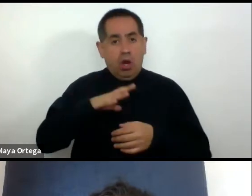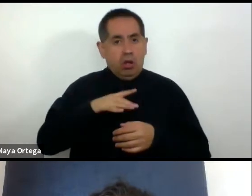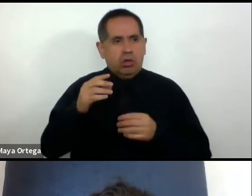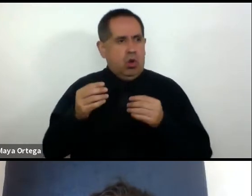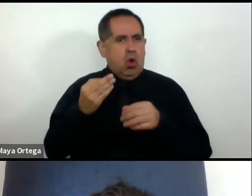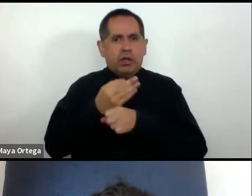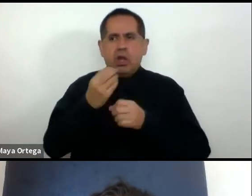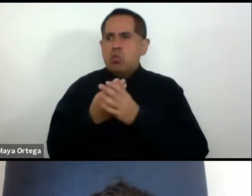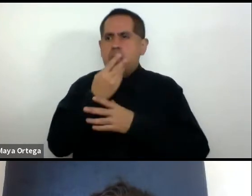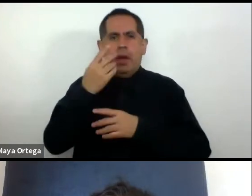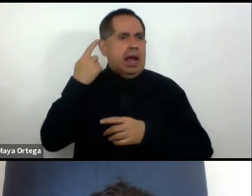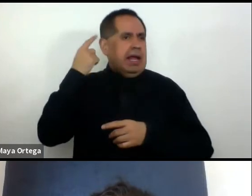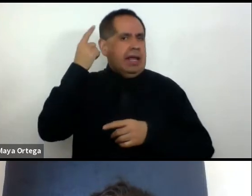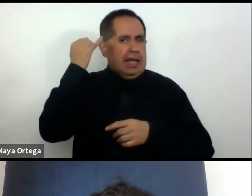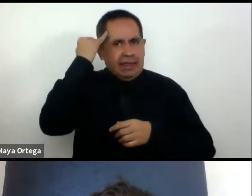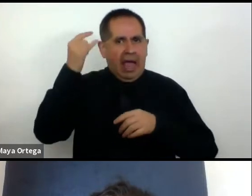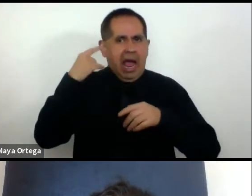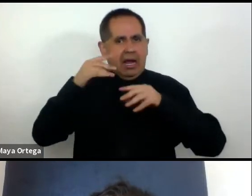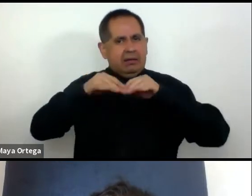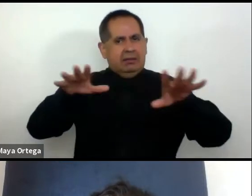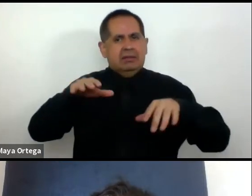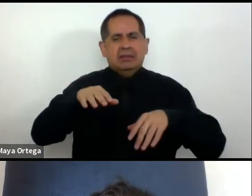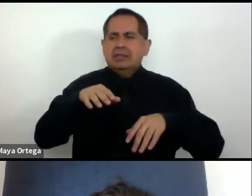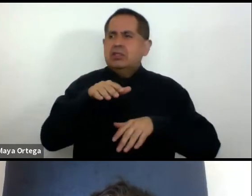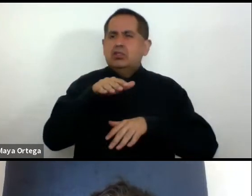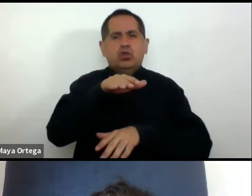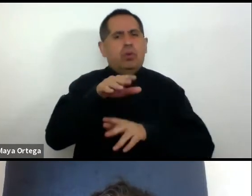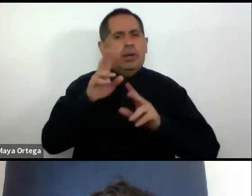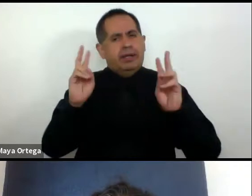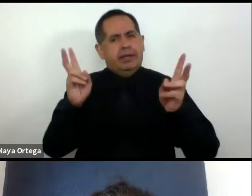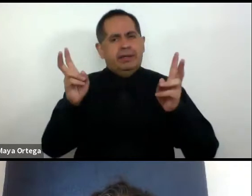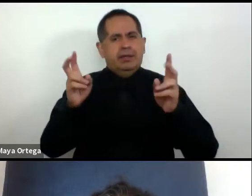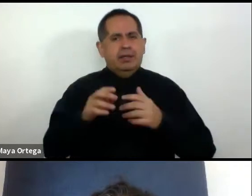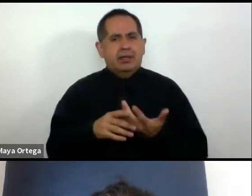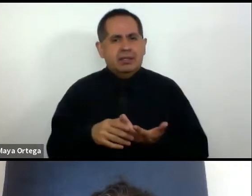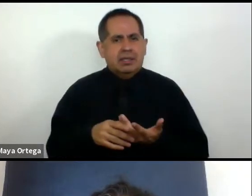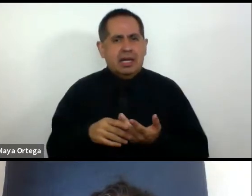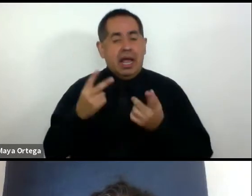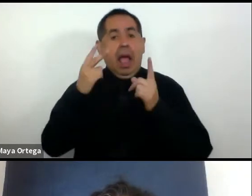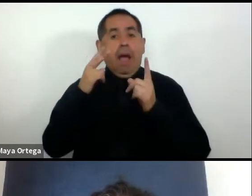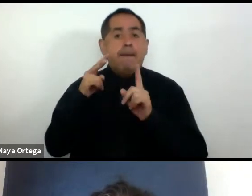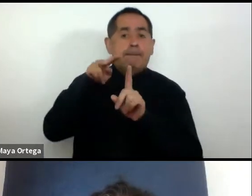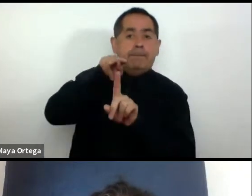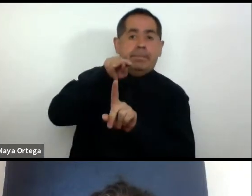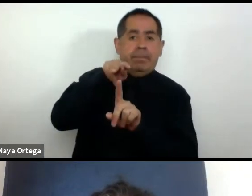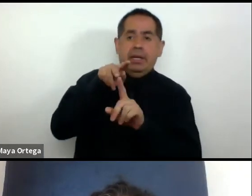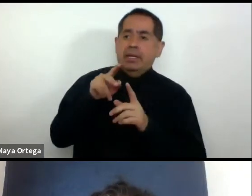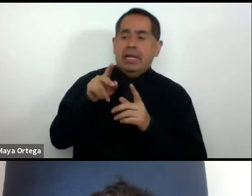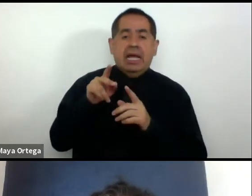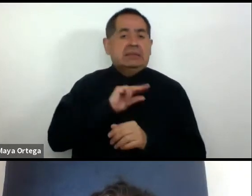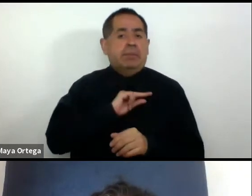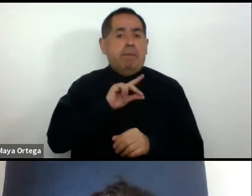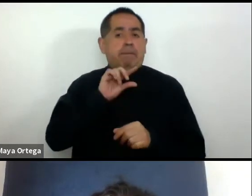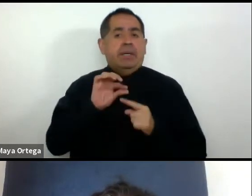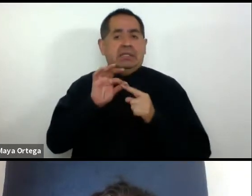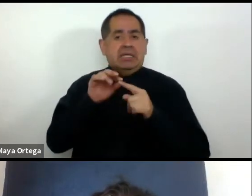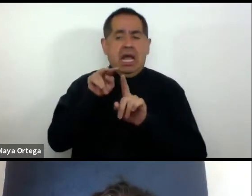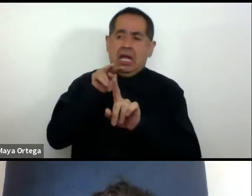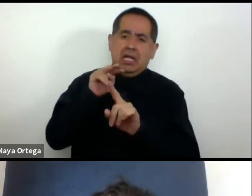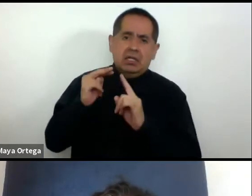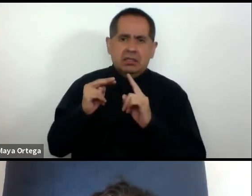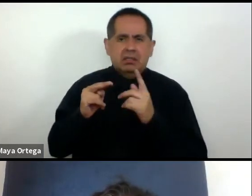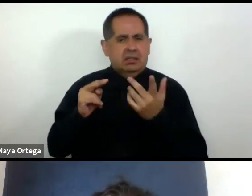ola en impartición de justicia que habla de tener estas perspectivas especiales cuando